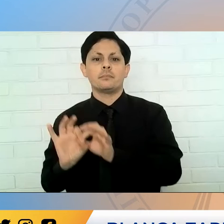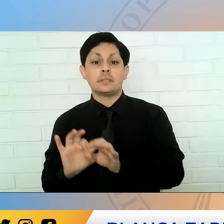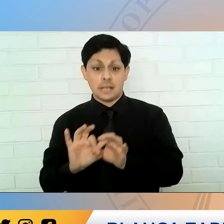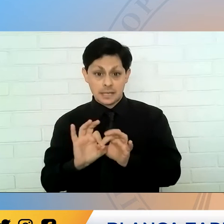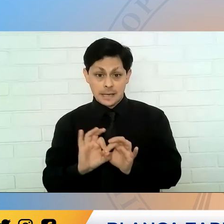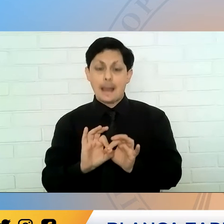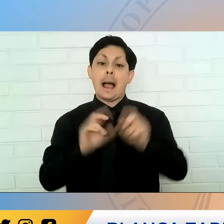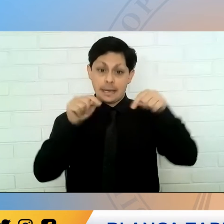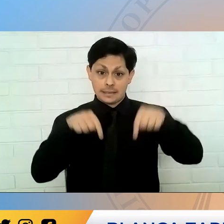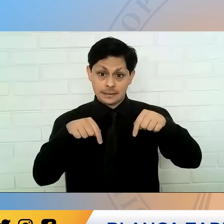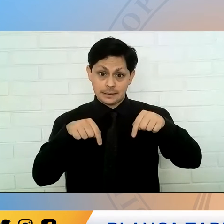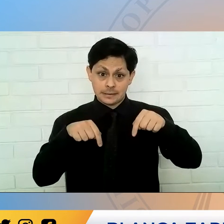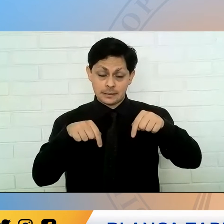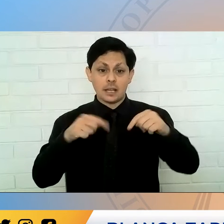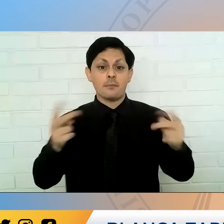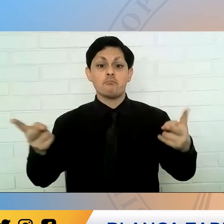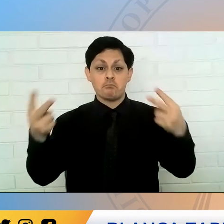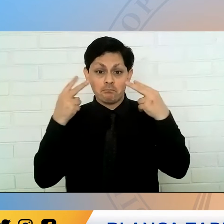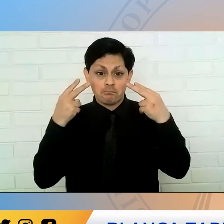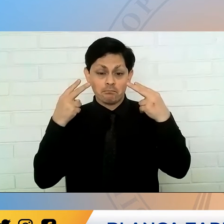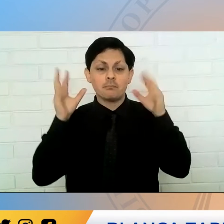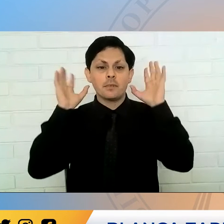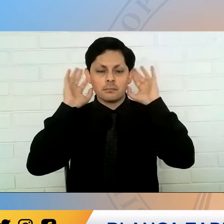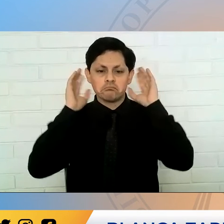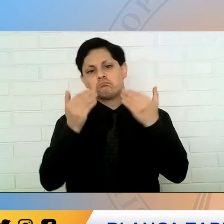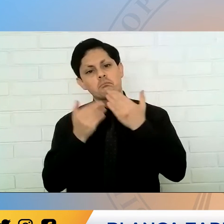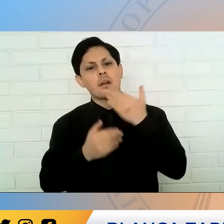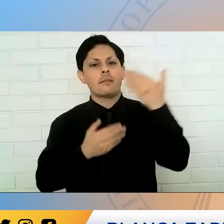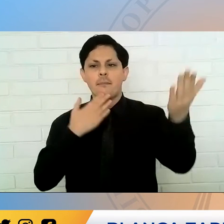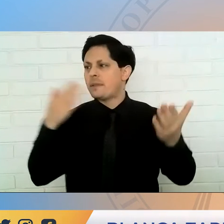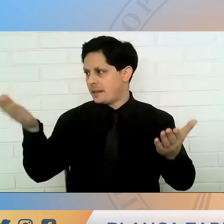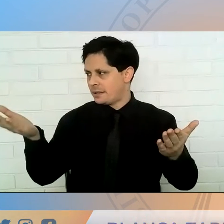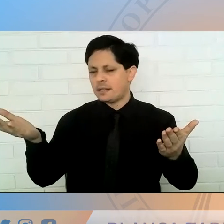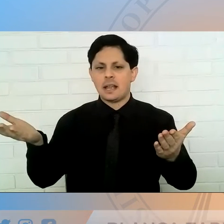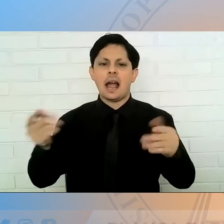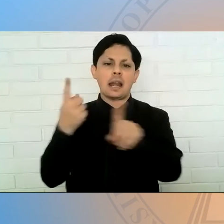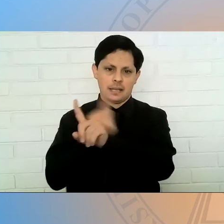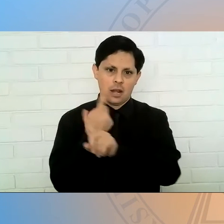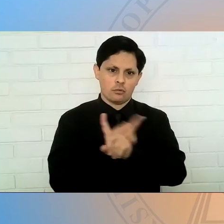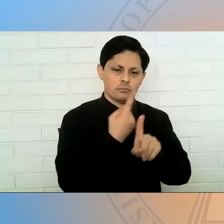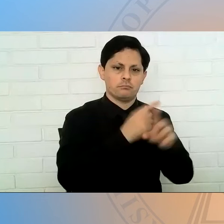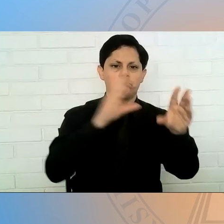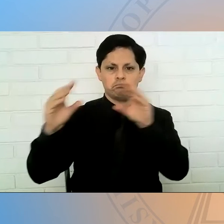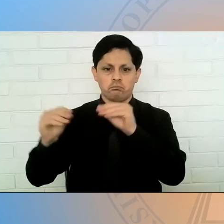presentes, escuchando, para dar pie al diálogo. Muchas gracias.